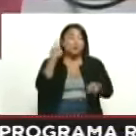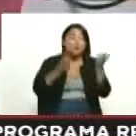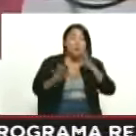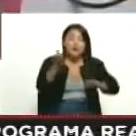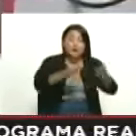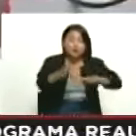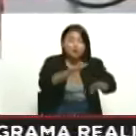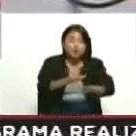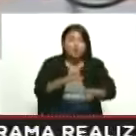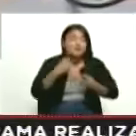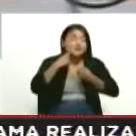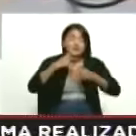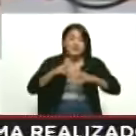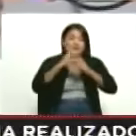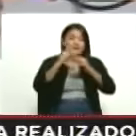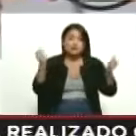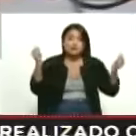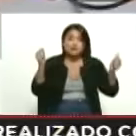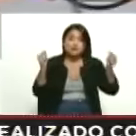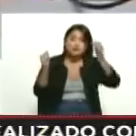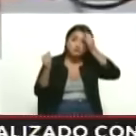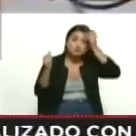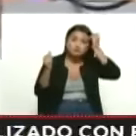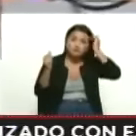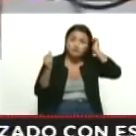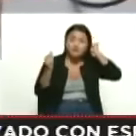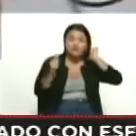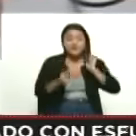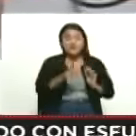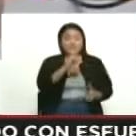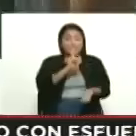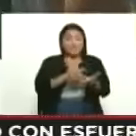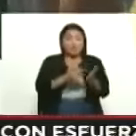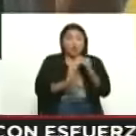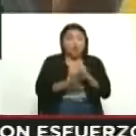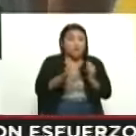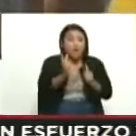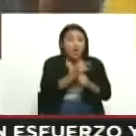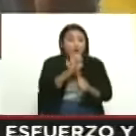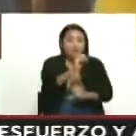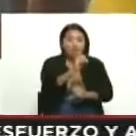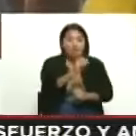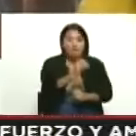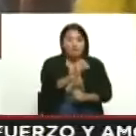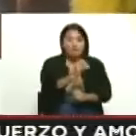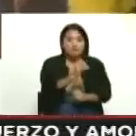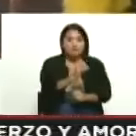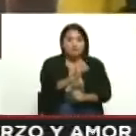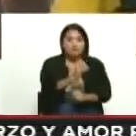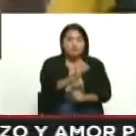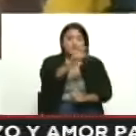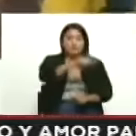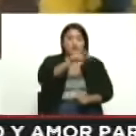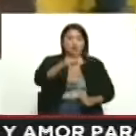desaparecidos, muertos. 3.000 de ellos todavía no aparecen, 3.000.